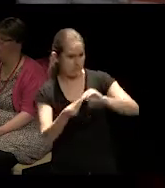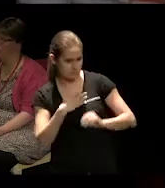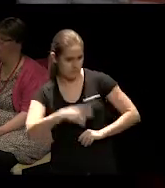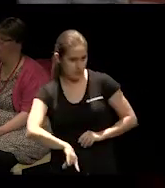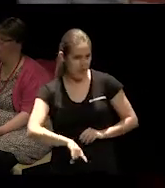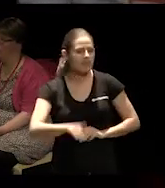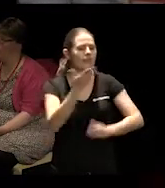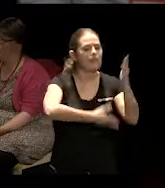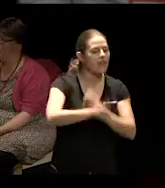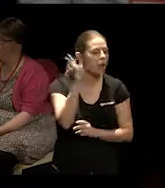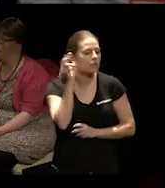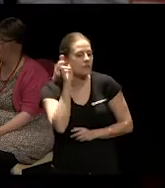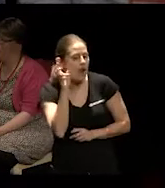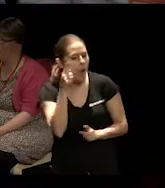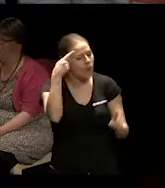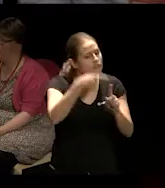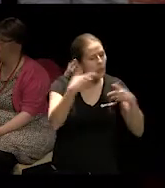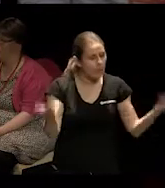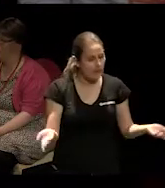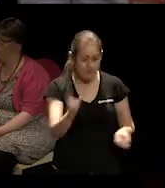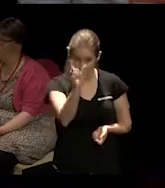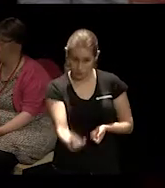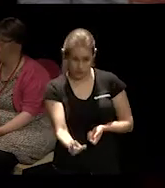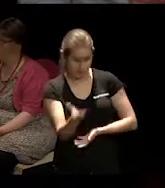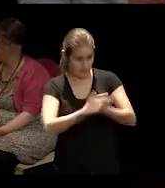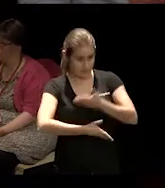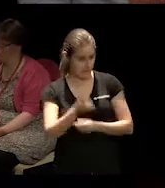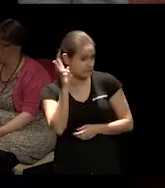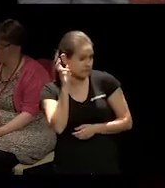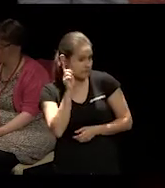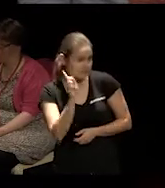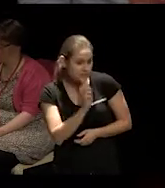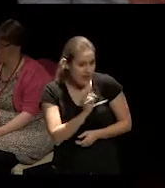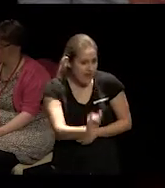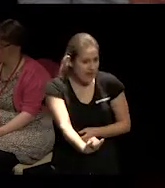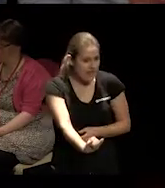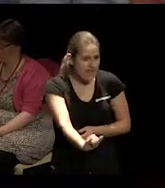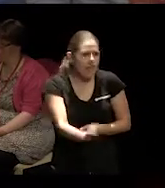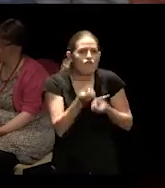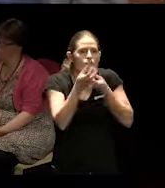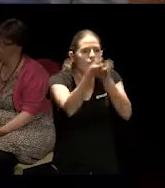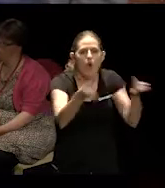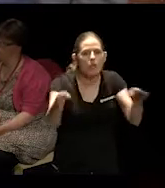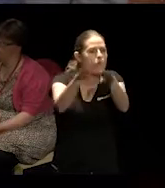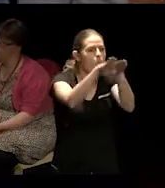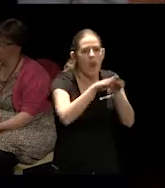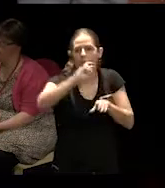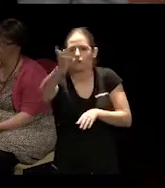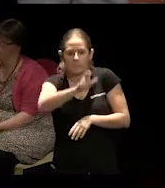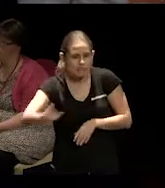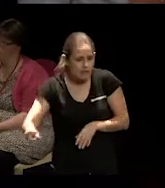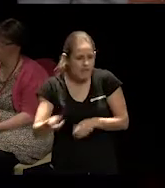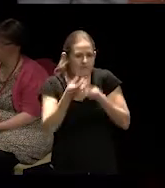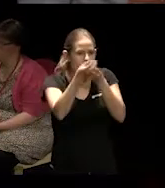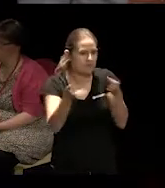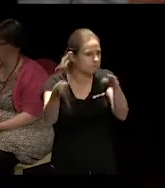es conseguir que una persona con esa discapacidad pueda recibir la misma información que reciben las demás. En este caso, al tener